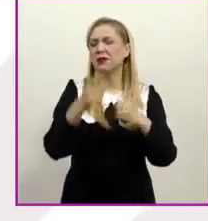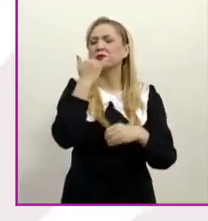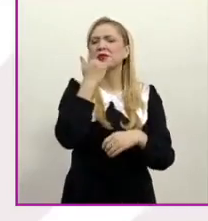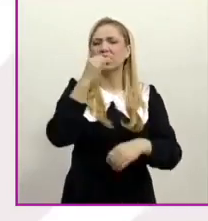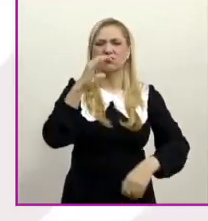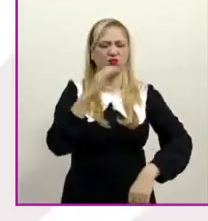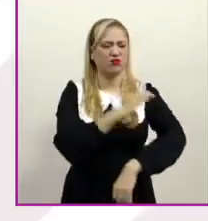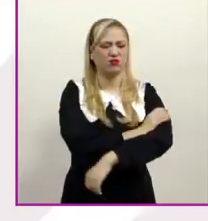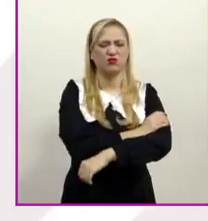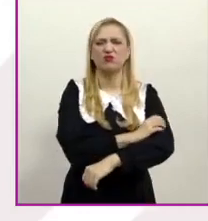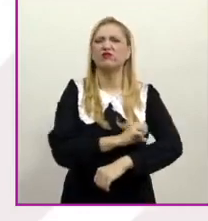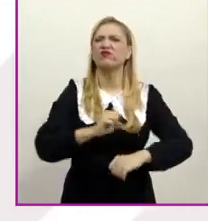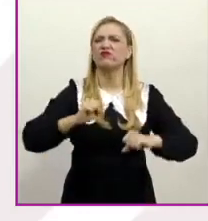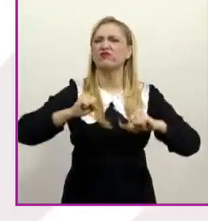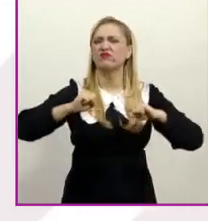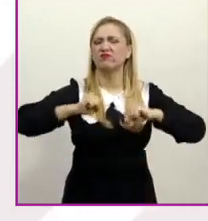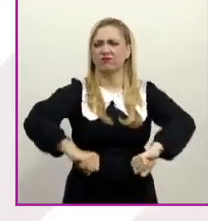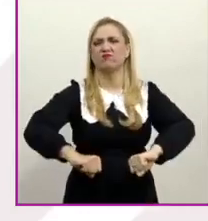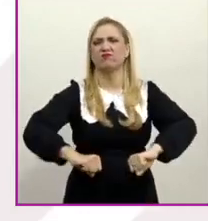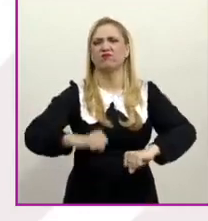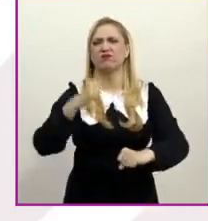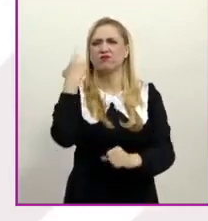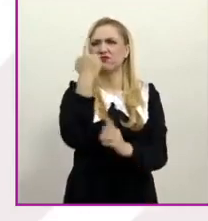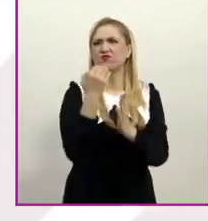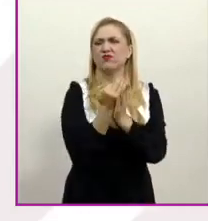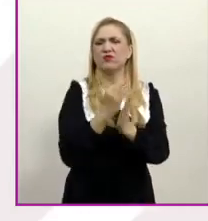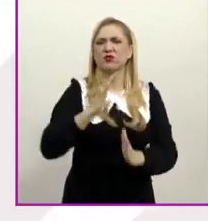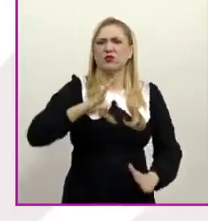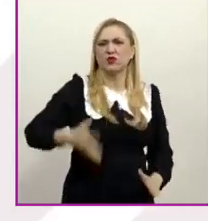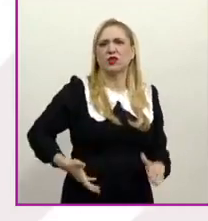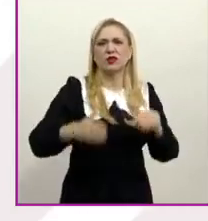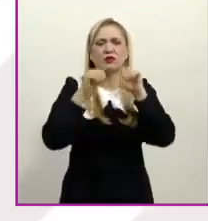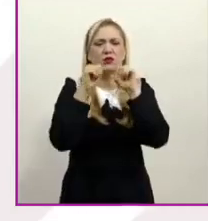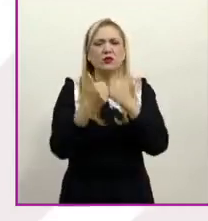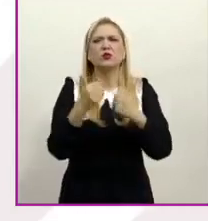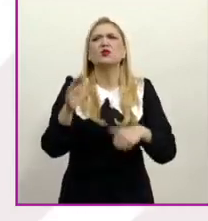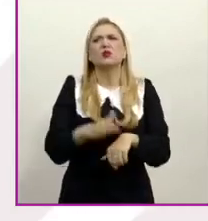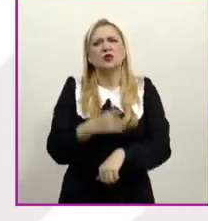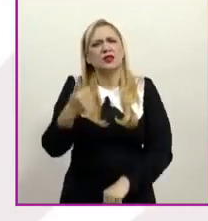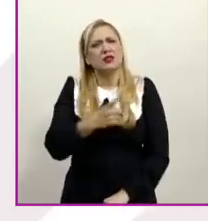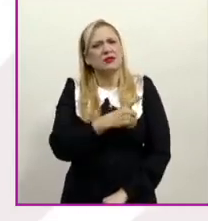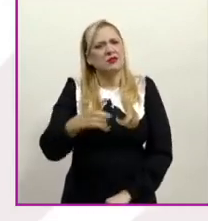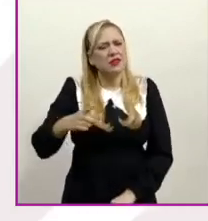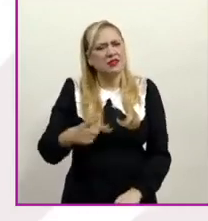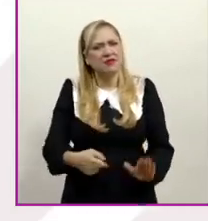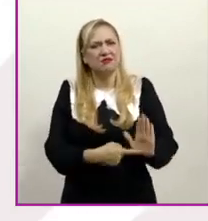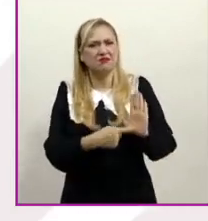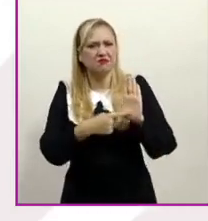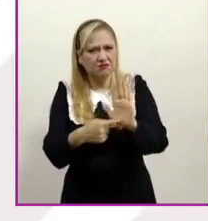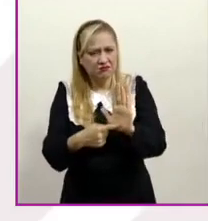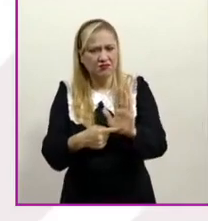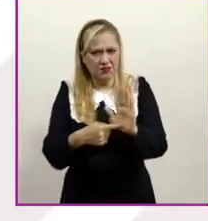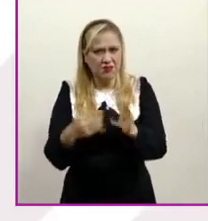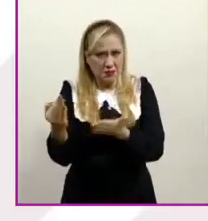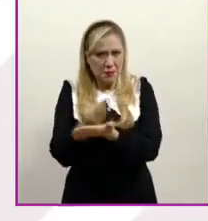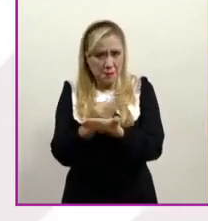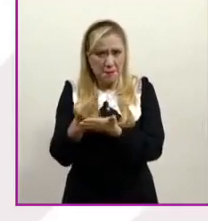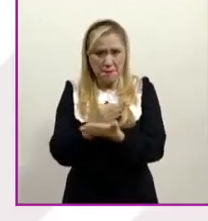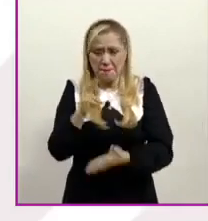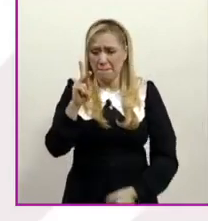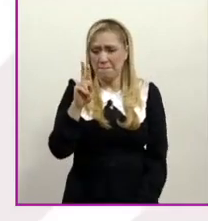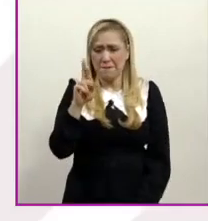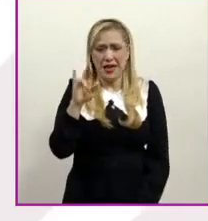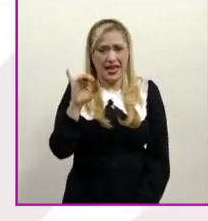una necesidad de hablar sobre las personas prietas? Y lo digo tal cual porque es la propuesta que